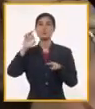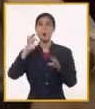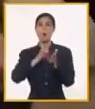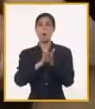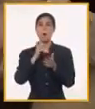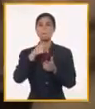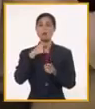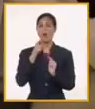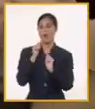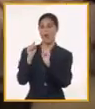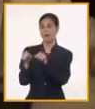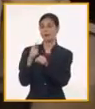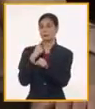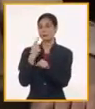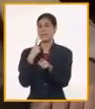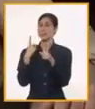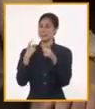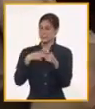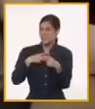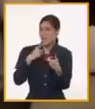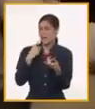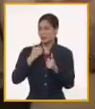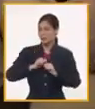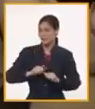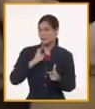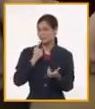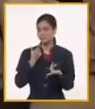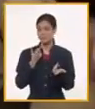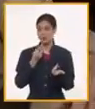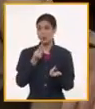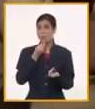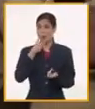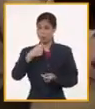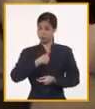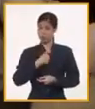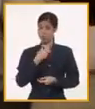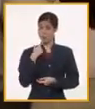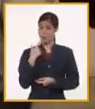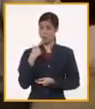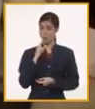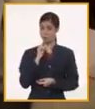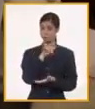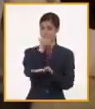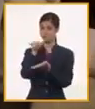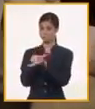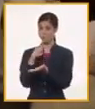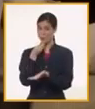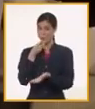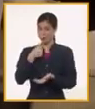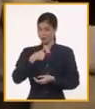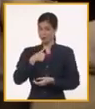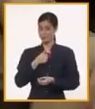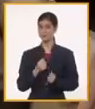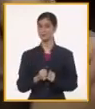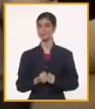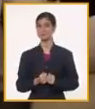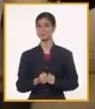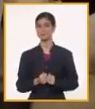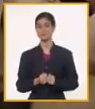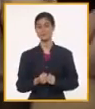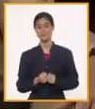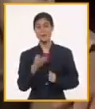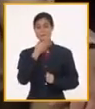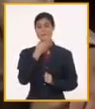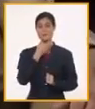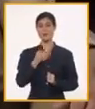para librarlo del peligro a Chomi. Entonces, ahí él me dice, si todo el mundo pensara como tú, yo no